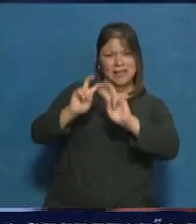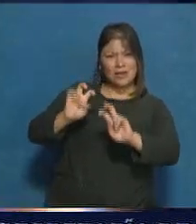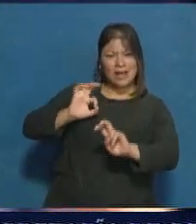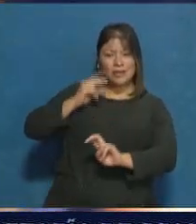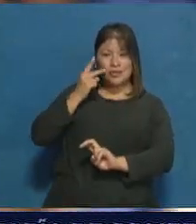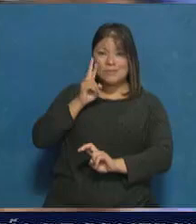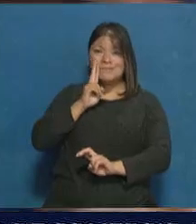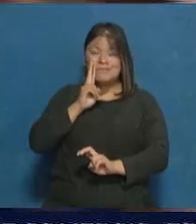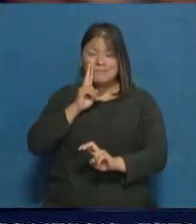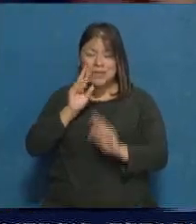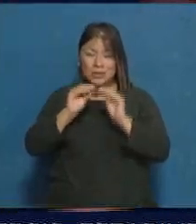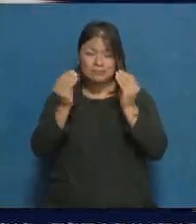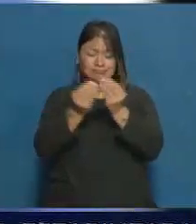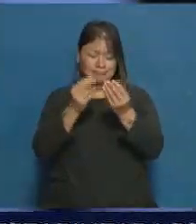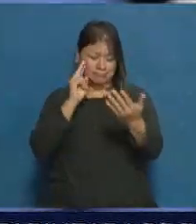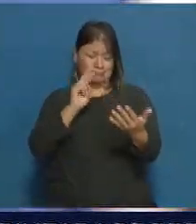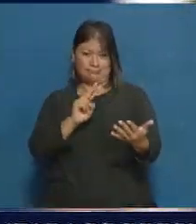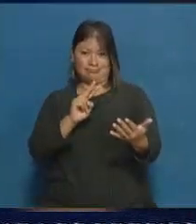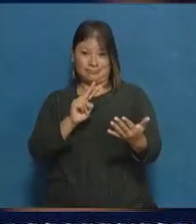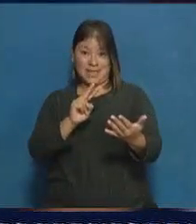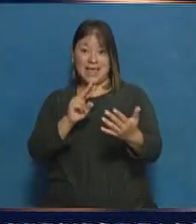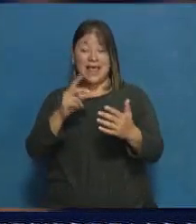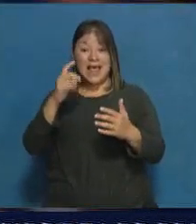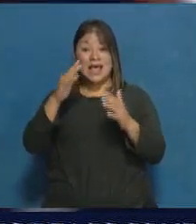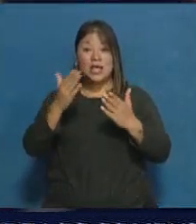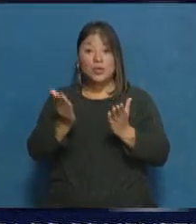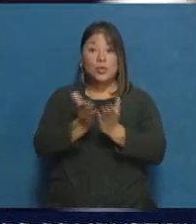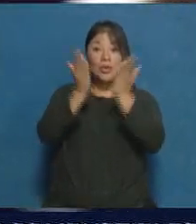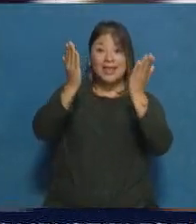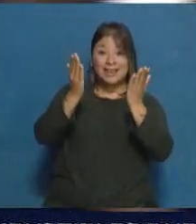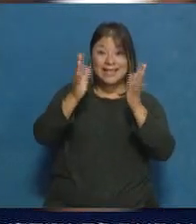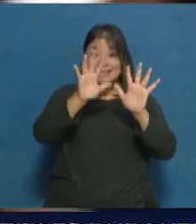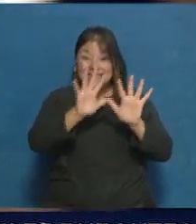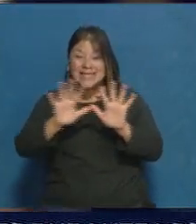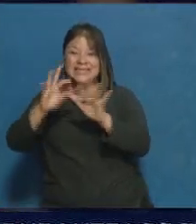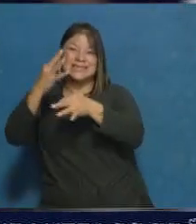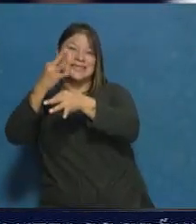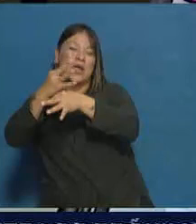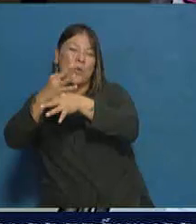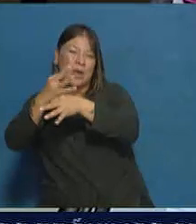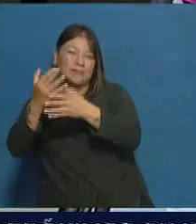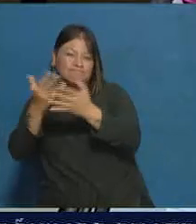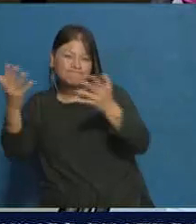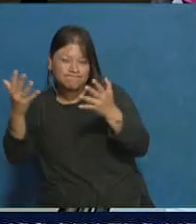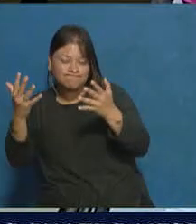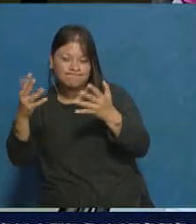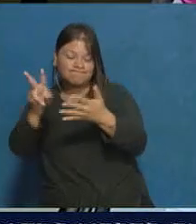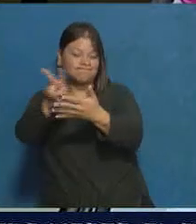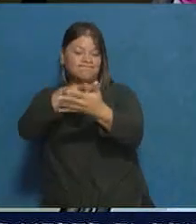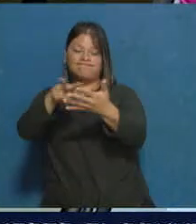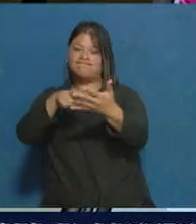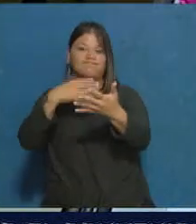estas pruebas ERCE? Que 6 de cada 10 alumnos de escuelas vulnerables no saben leer,